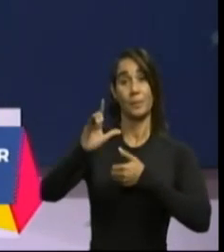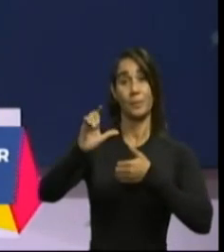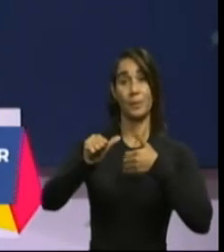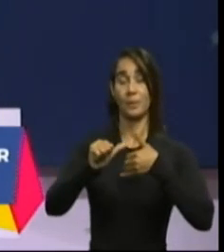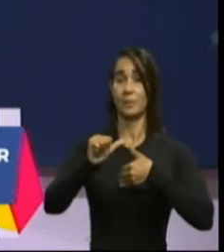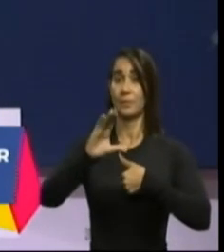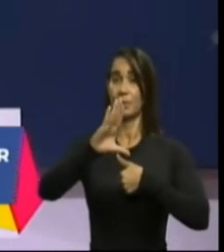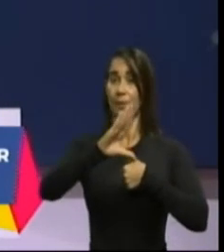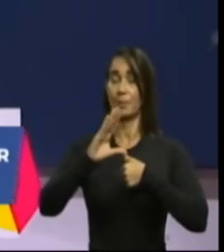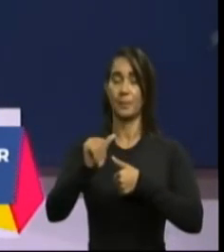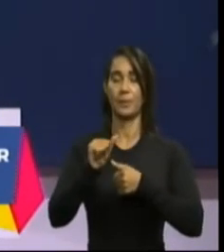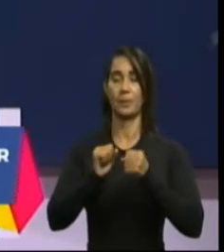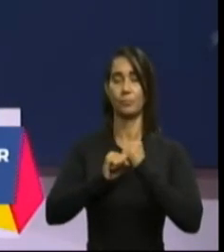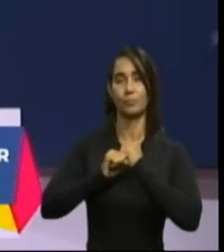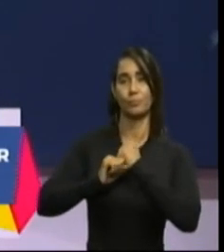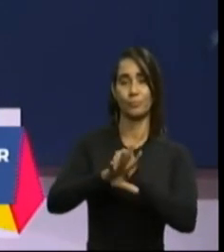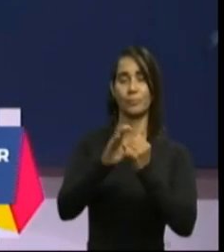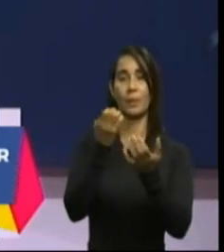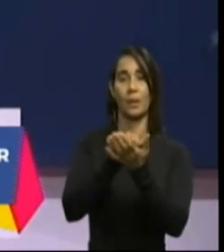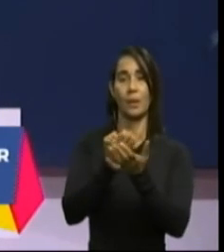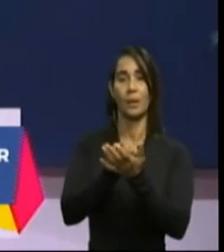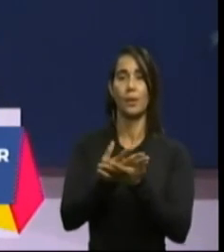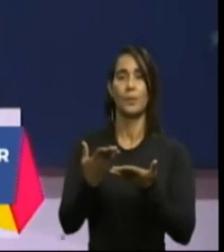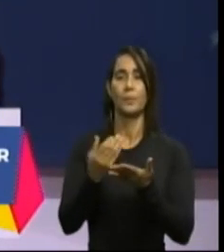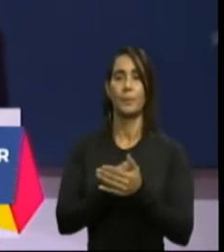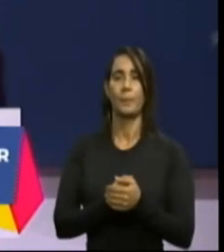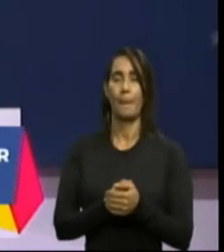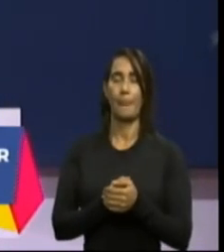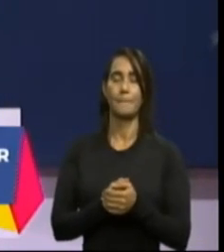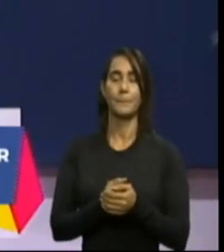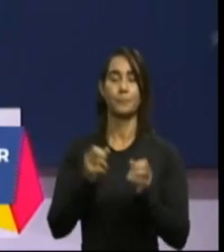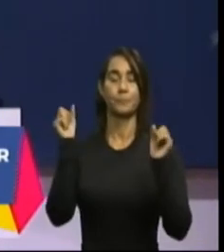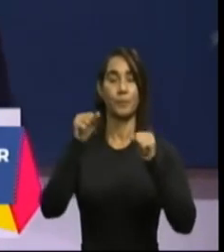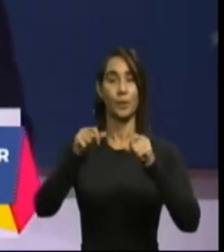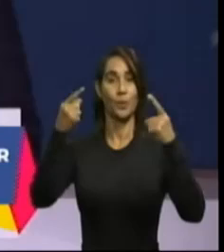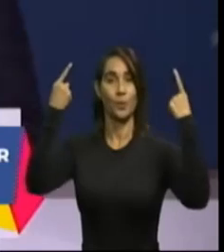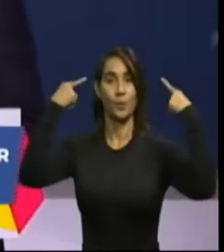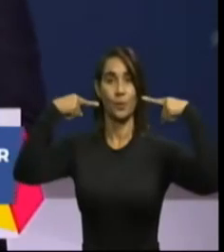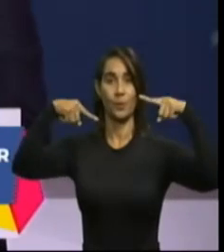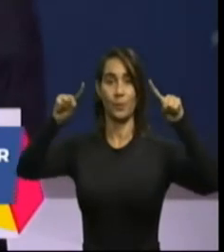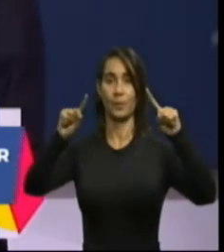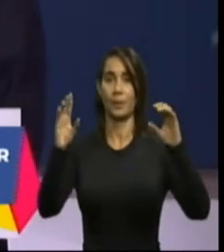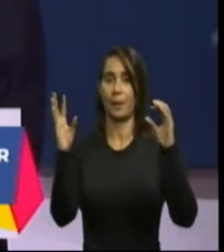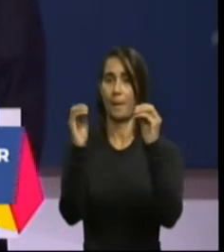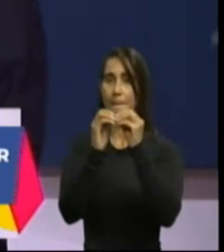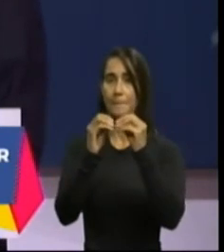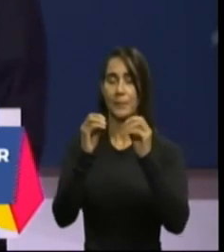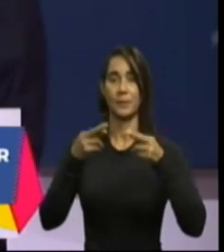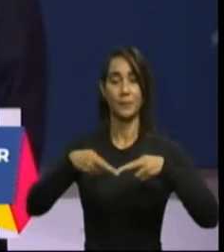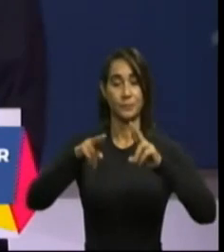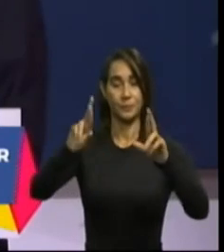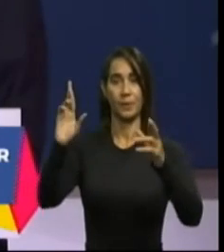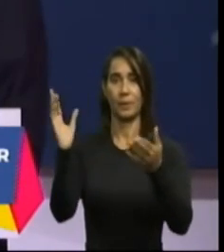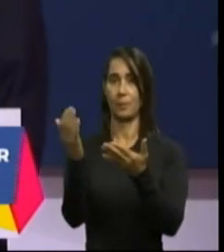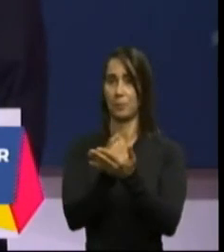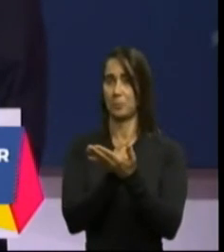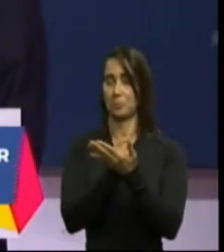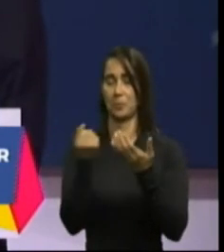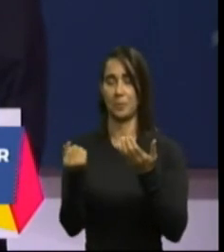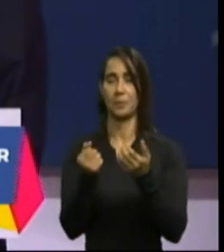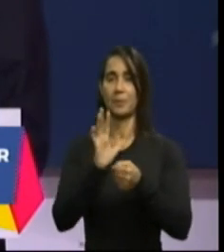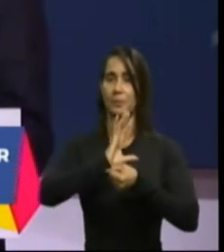Latinoamericanos en relanzar la plena actividad económica, logrando una de las mayores y más rápidas tasas de recuperación a nivel